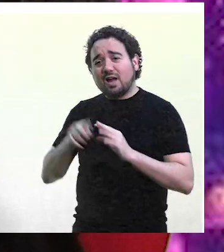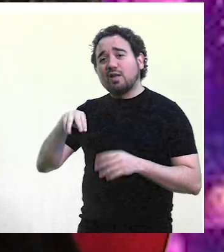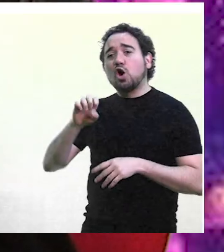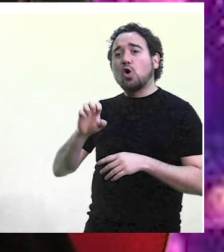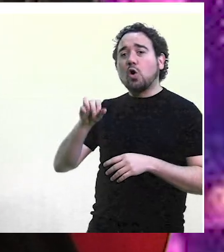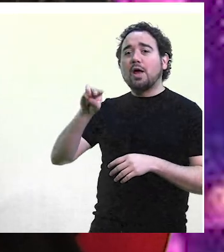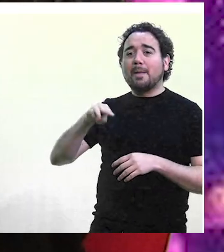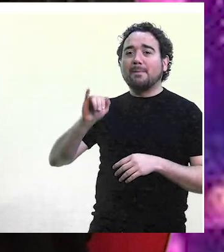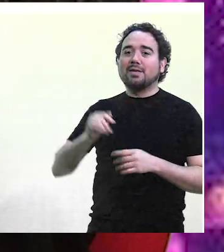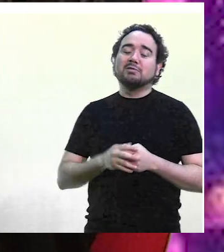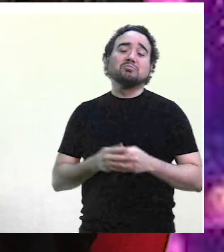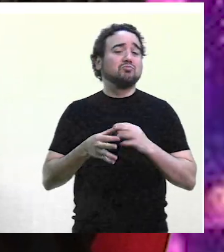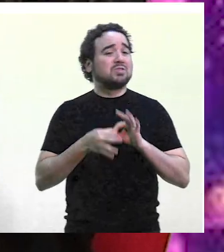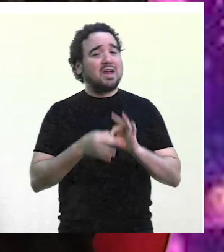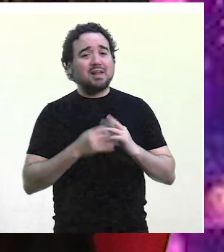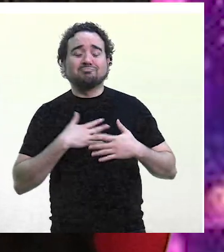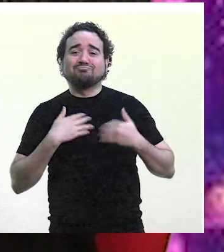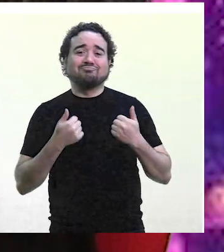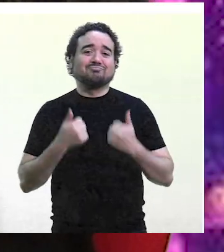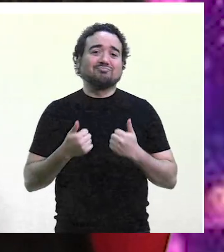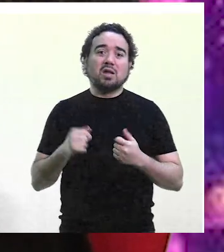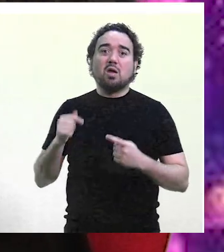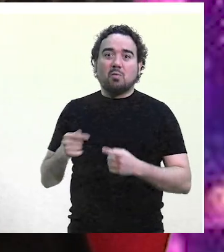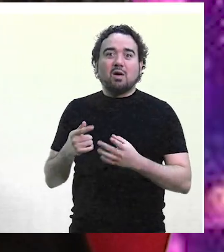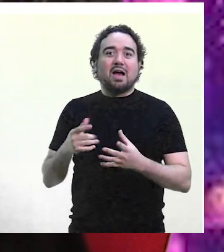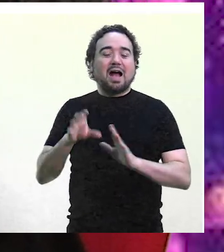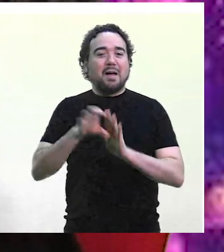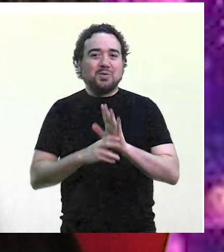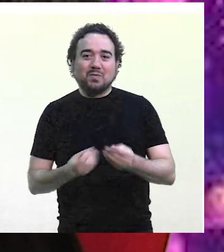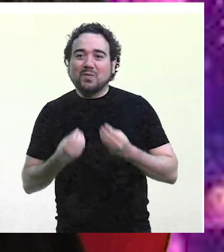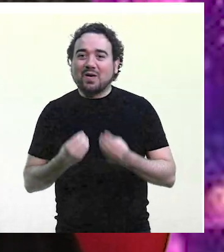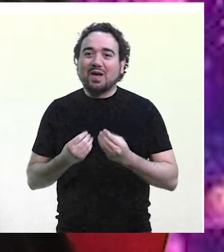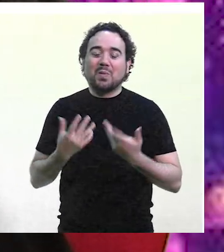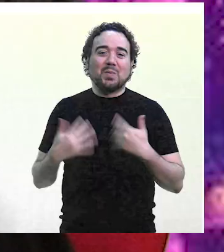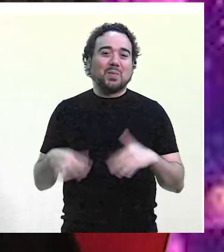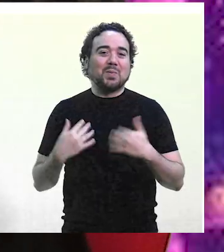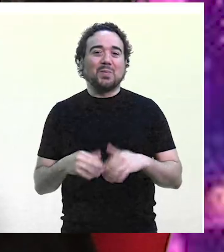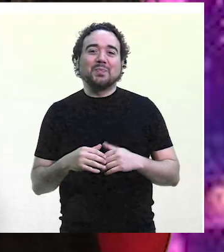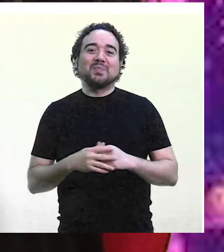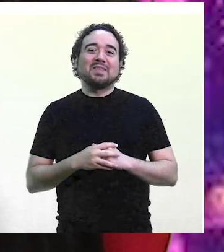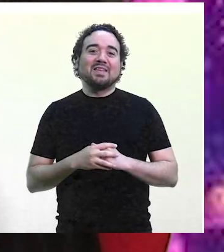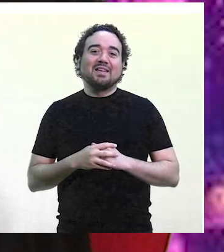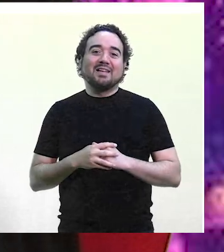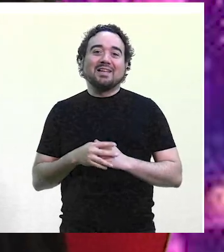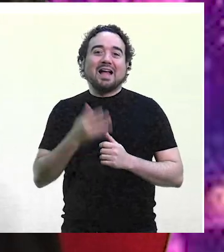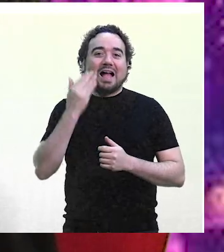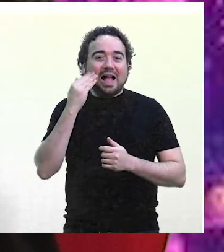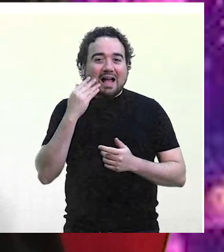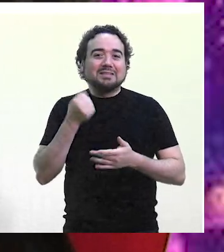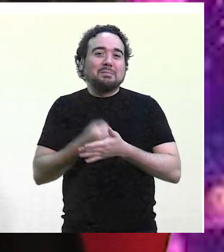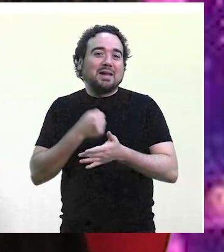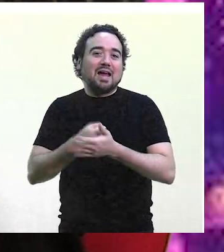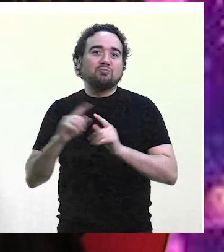Noemí, agradecerte por el No, espacio. ustedes, muchas gracias. Le ha pasado muy bien. Muchas Qué gracias bueno, por esto la fue invitación. un capítulo acontecido, pero lo Con estamos hartos déjà vu. logrando.